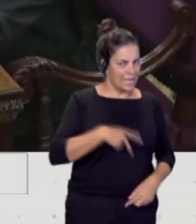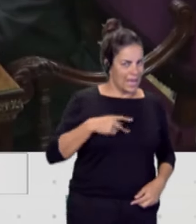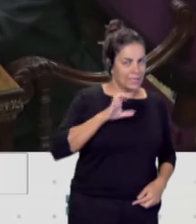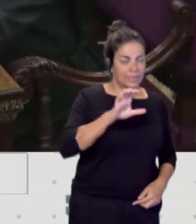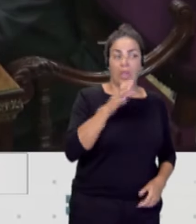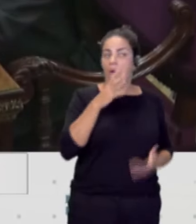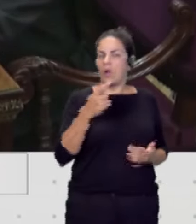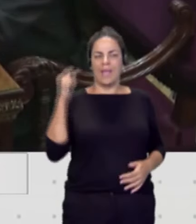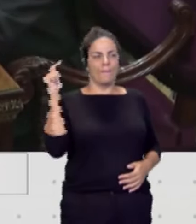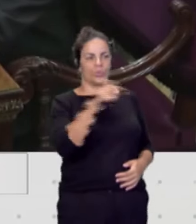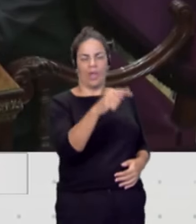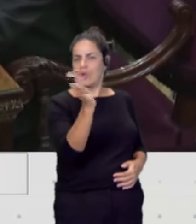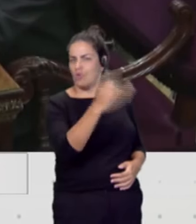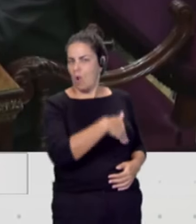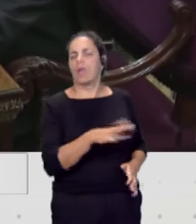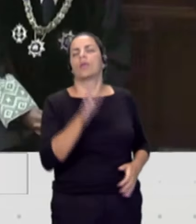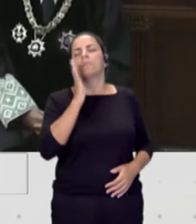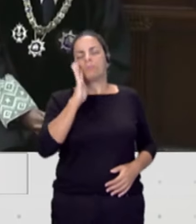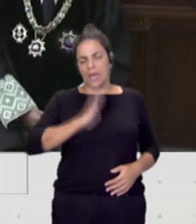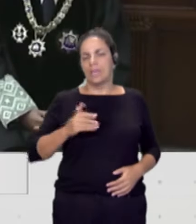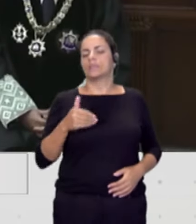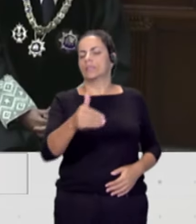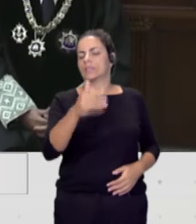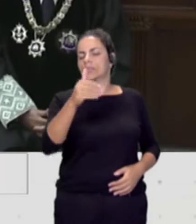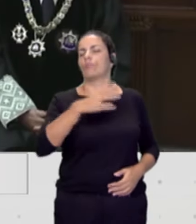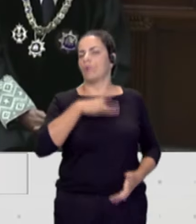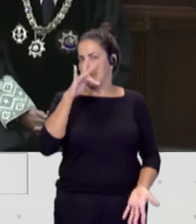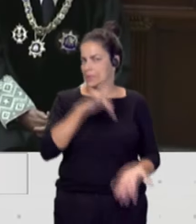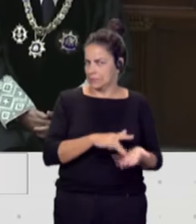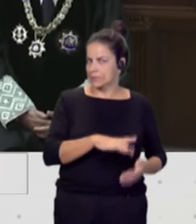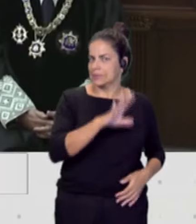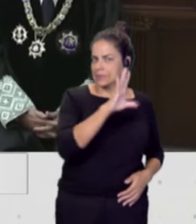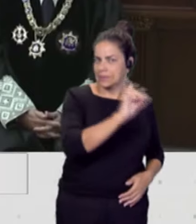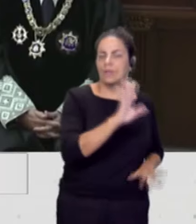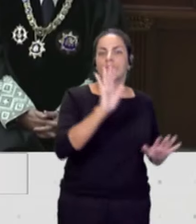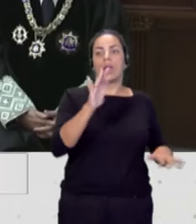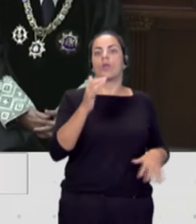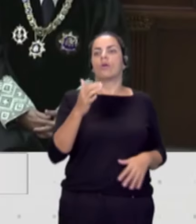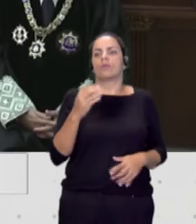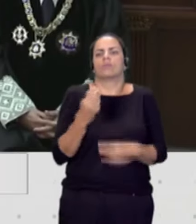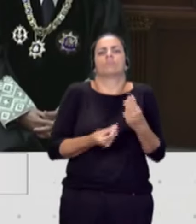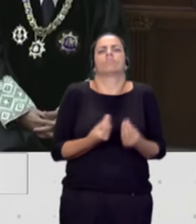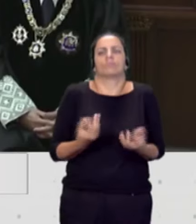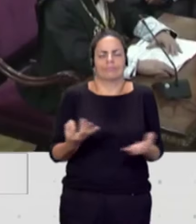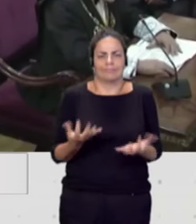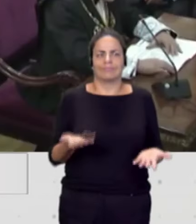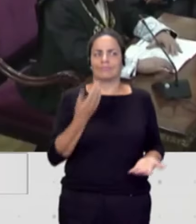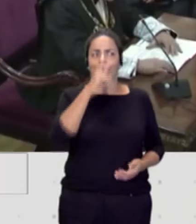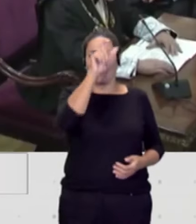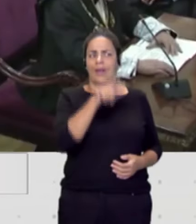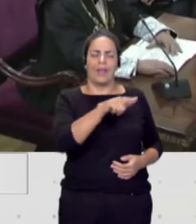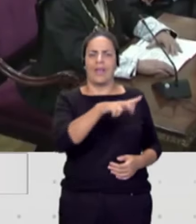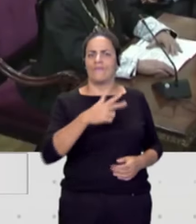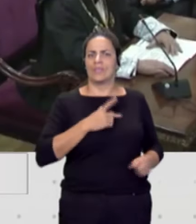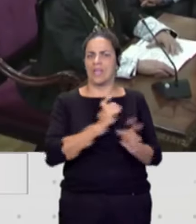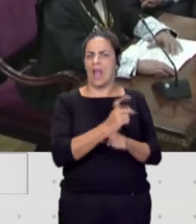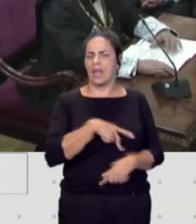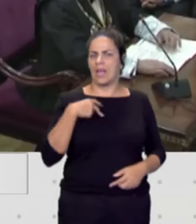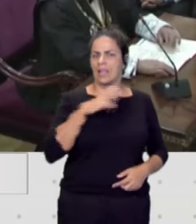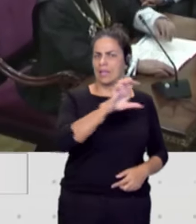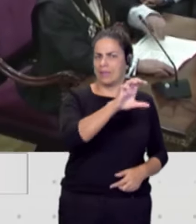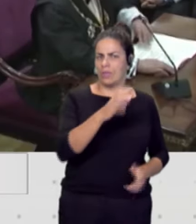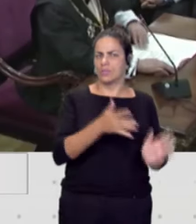imputado. Todo apunta, eso sí, que sí lo va a estar. Entonces, ¿qué va a pasar cuando eso se haga? O sea, es el fiscal general del Estado. Ya la